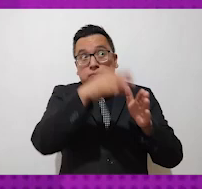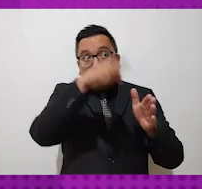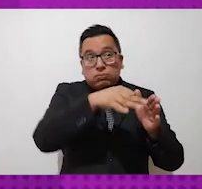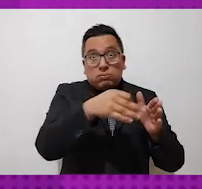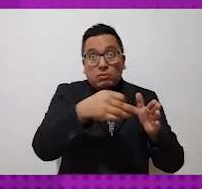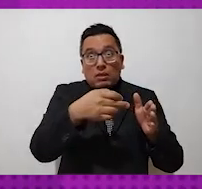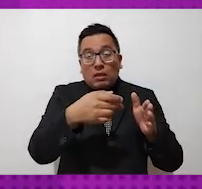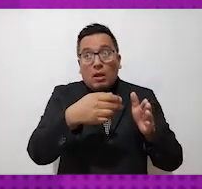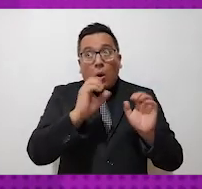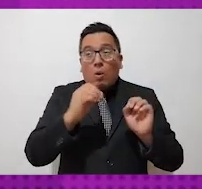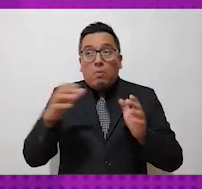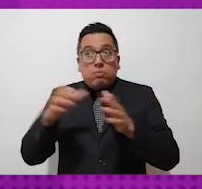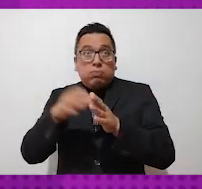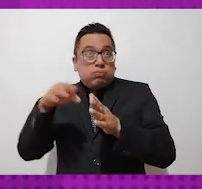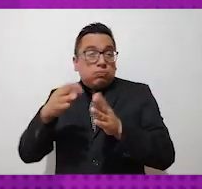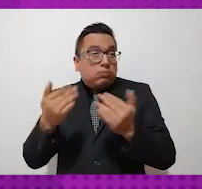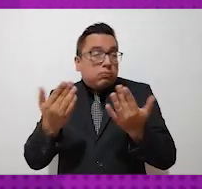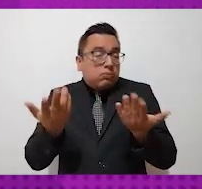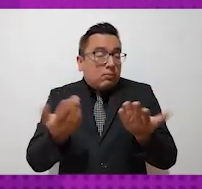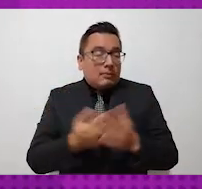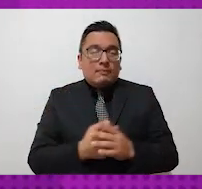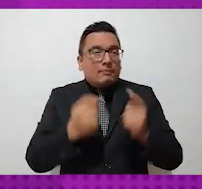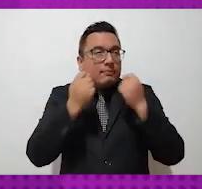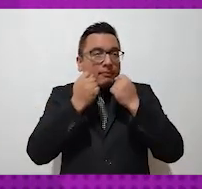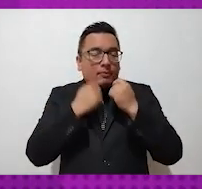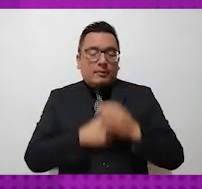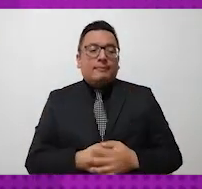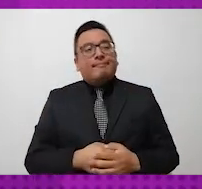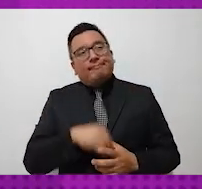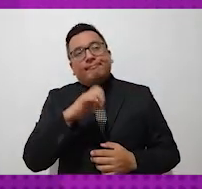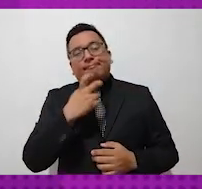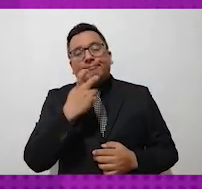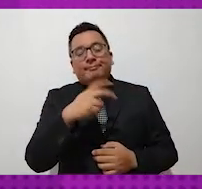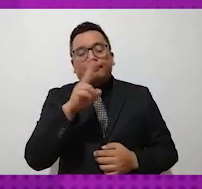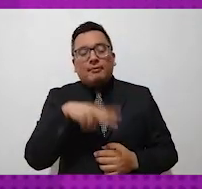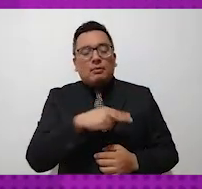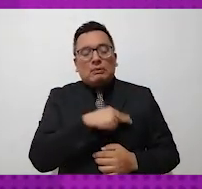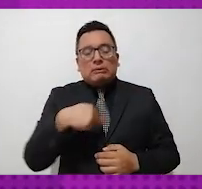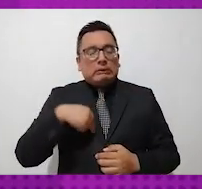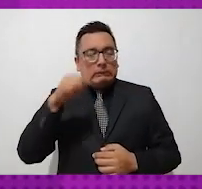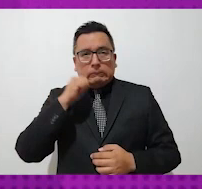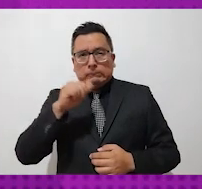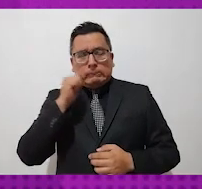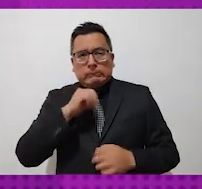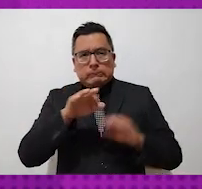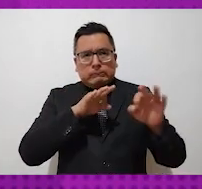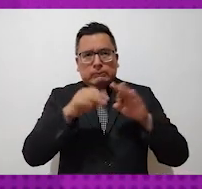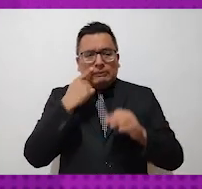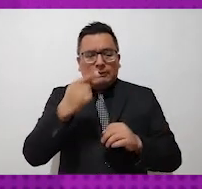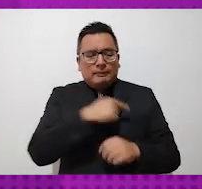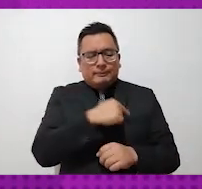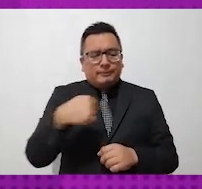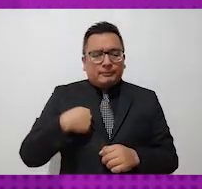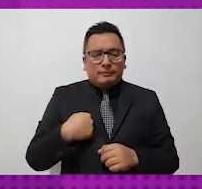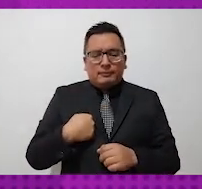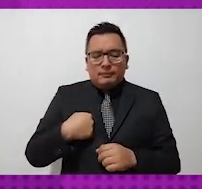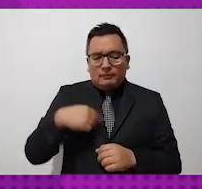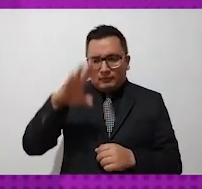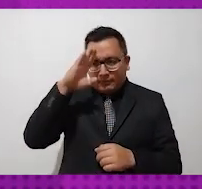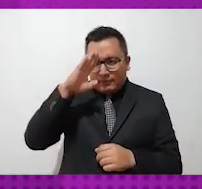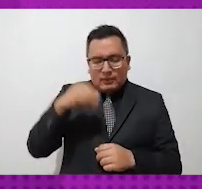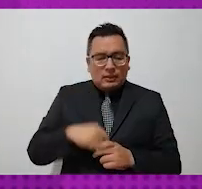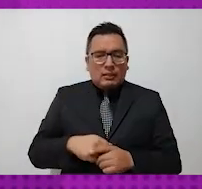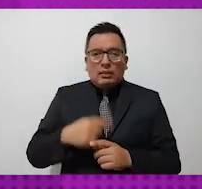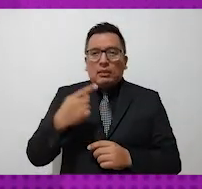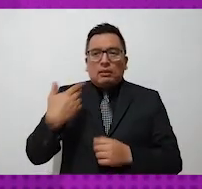no, es permanente. Nosotros siempre, obviamente, dentro de nuestro plan anual de trabajo, tenemos